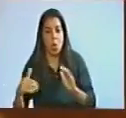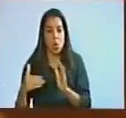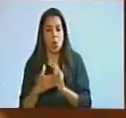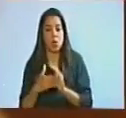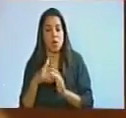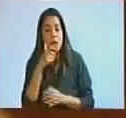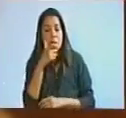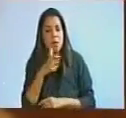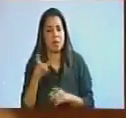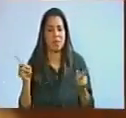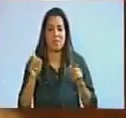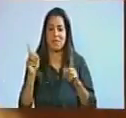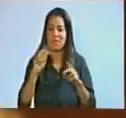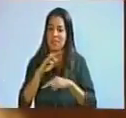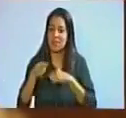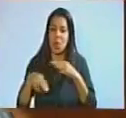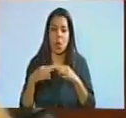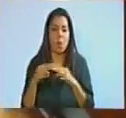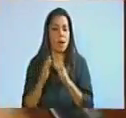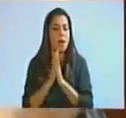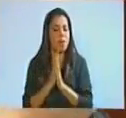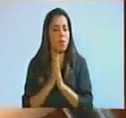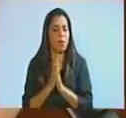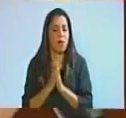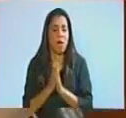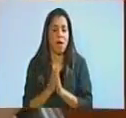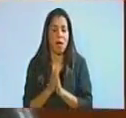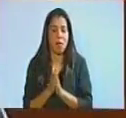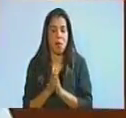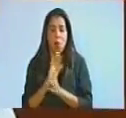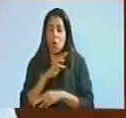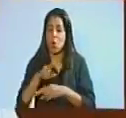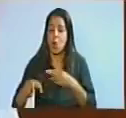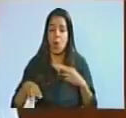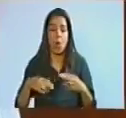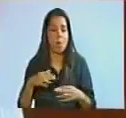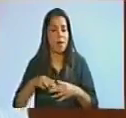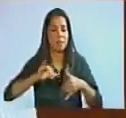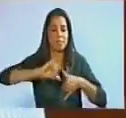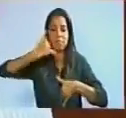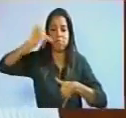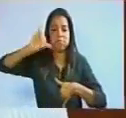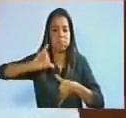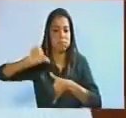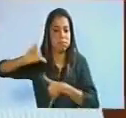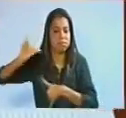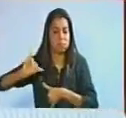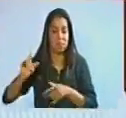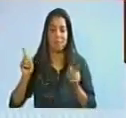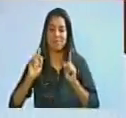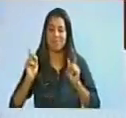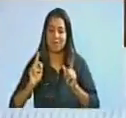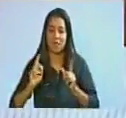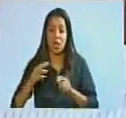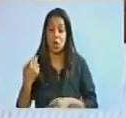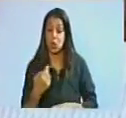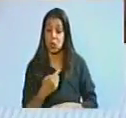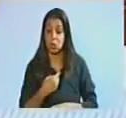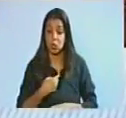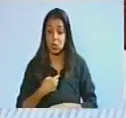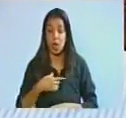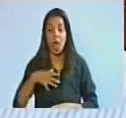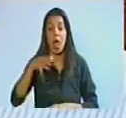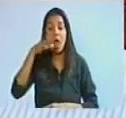pueblo. Esto no puede volver a pasar nunca más en este país. Tenemos que aprender de una vez